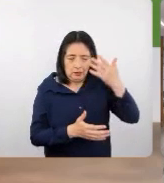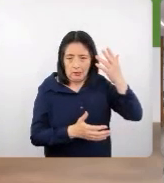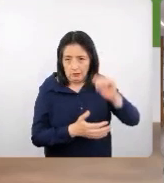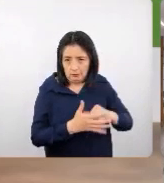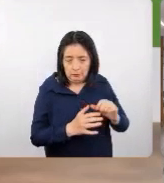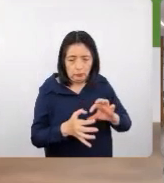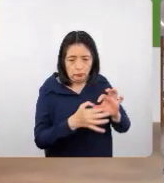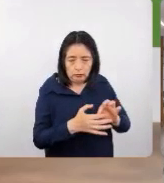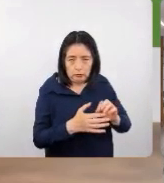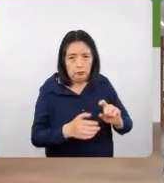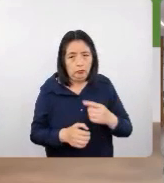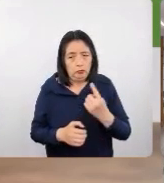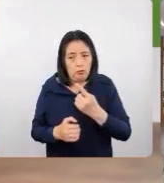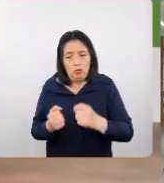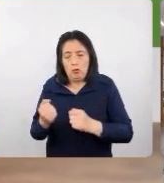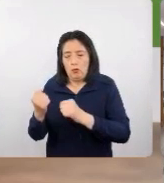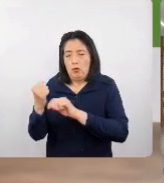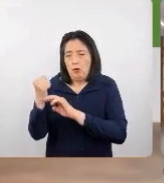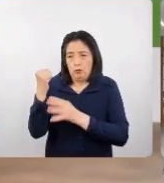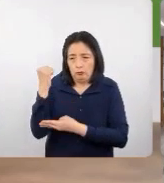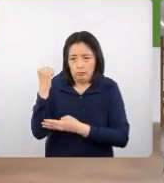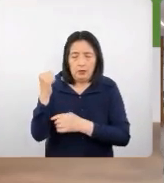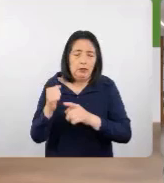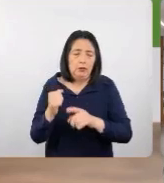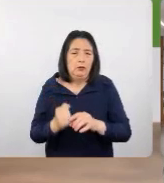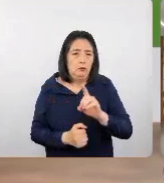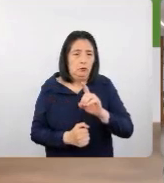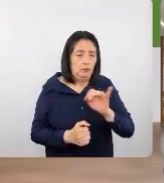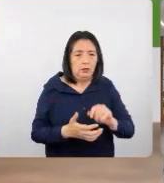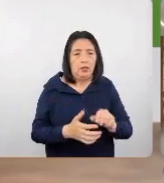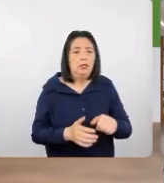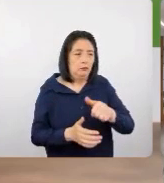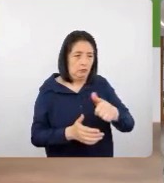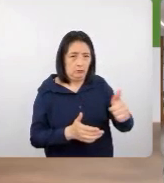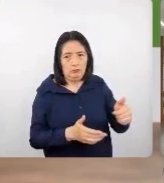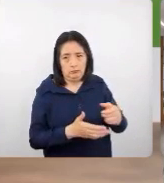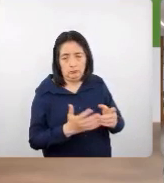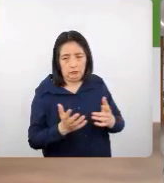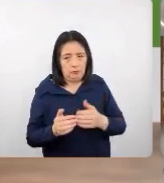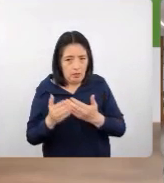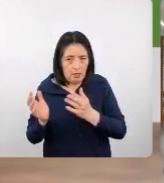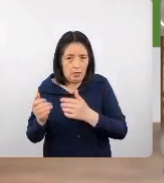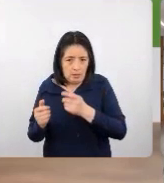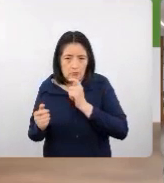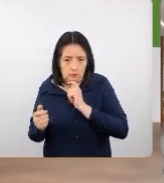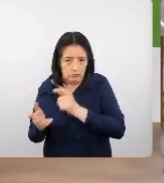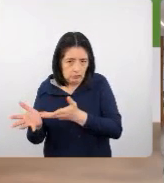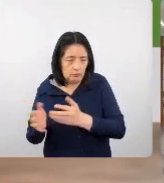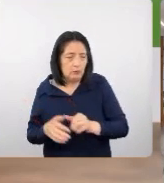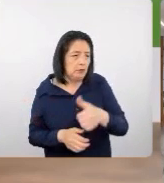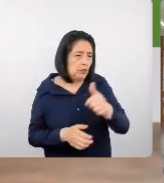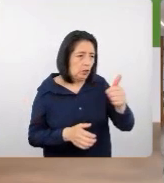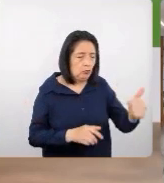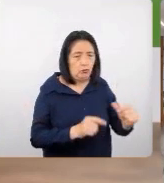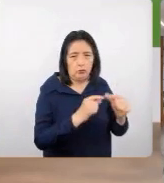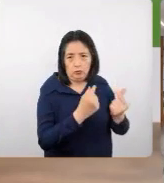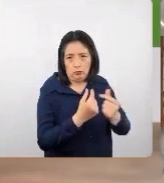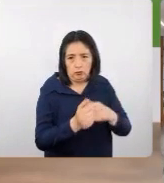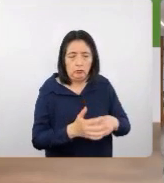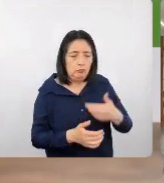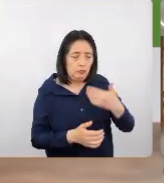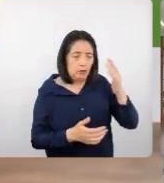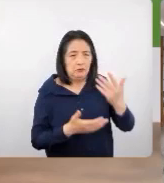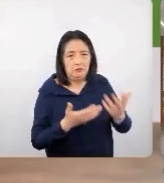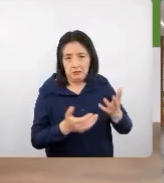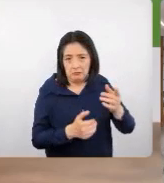solamente es Abu Dhabi, que son emiratos con bastante amplitud de tolerancia, sino que existen otros emiratos, como pudiese ser, por ejemplo, el caso de